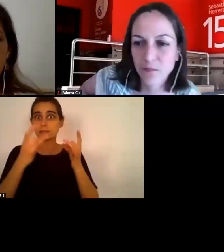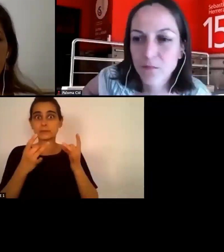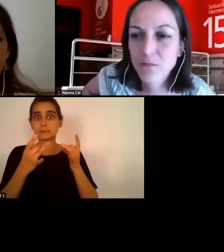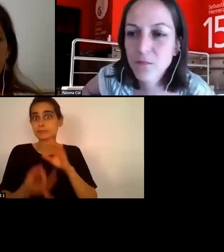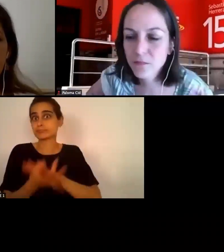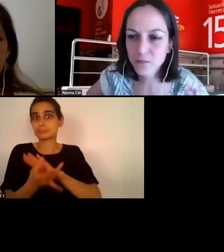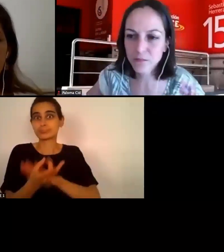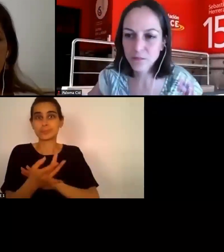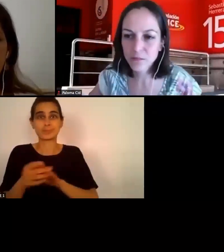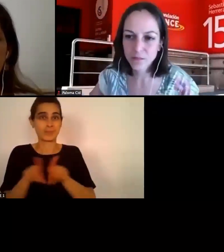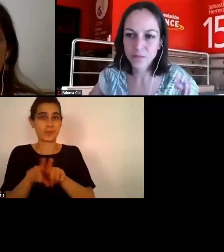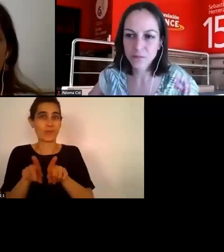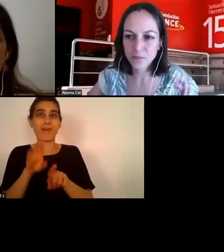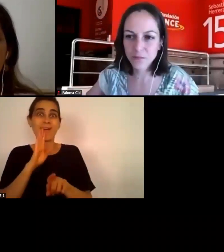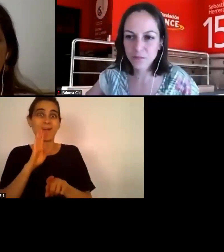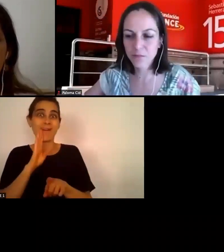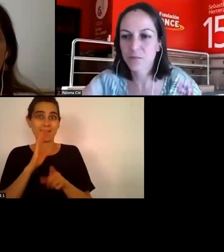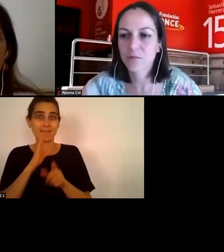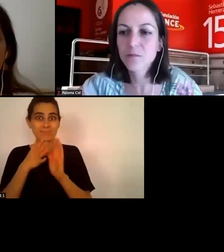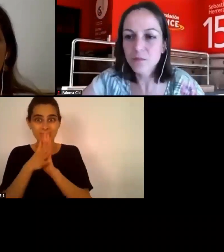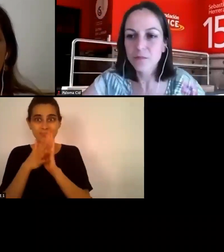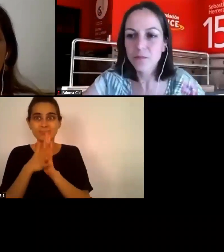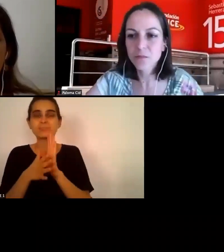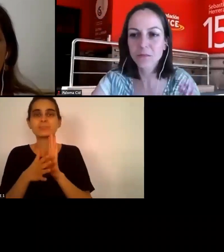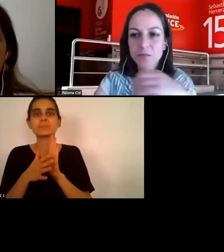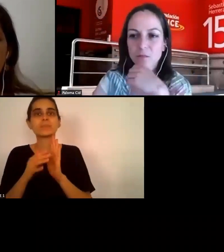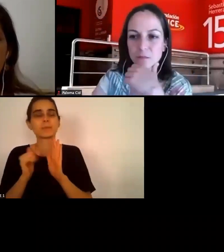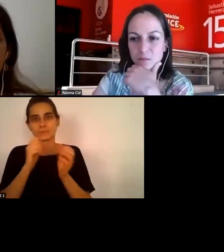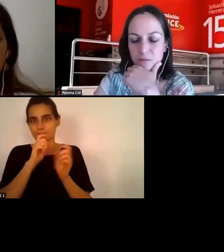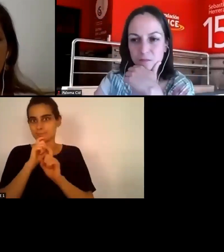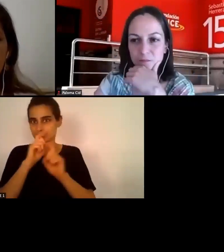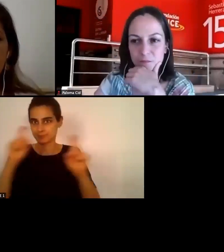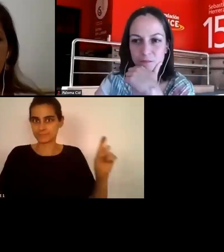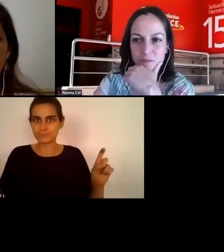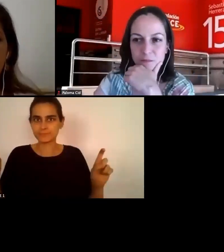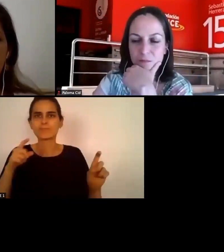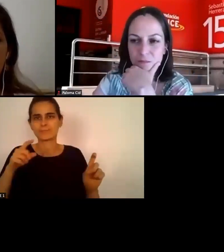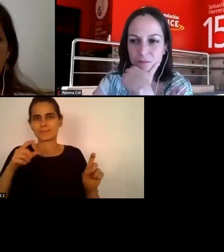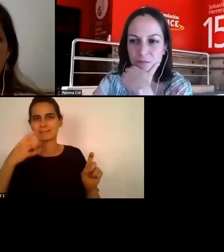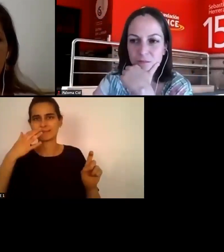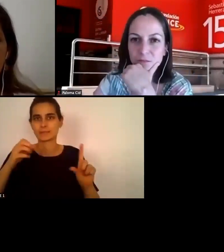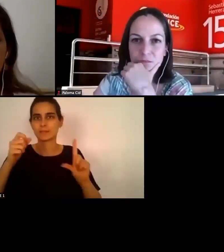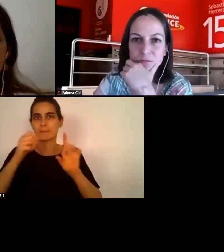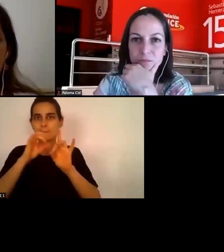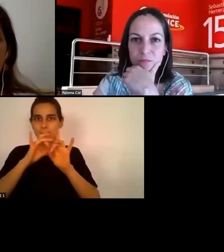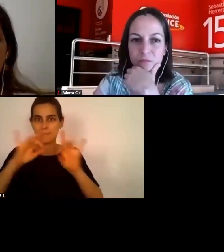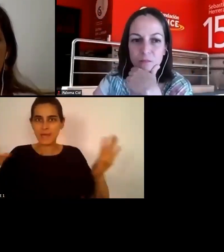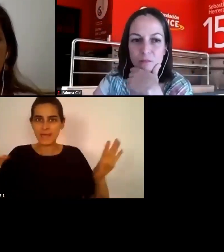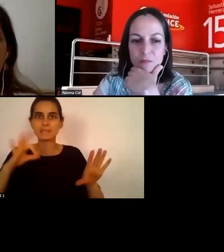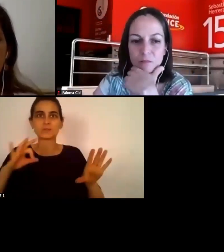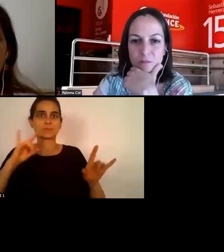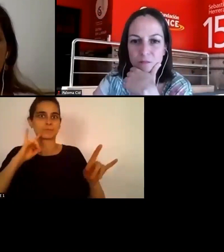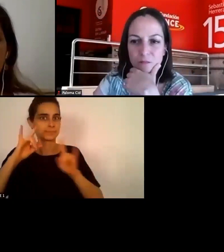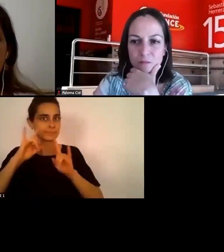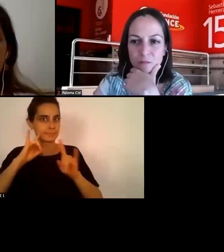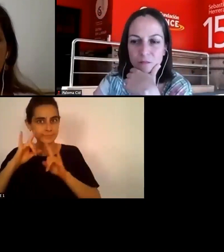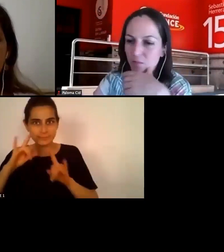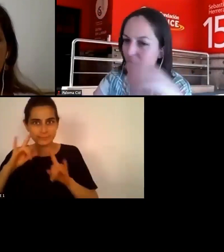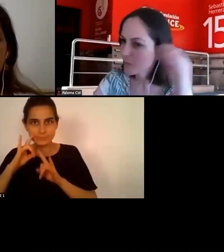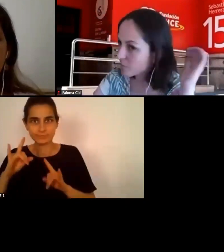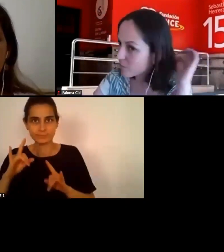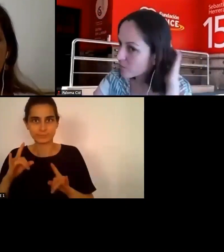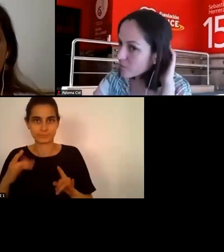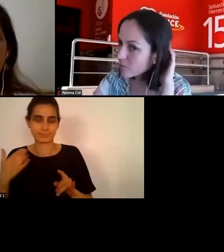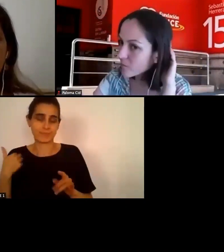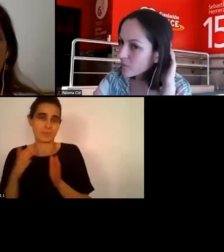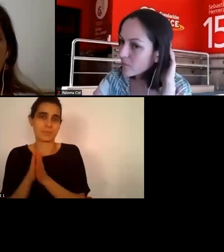anteriormente, se comunican, habrá recibido diversos mails o comunicaciones telefónicas por parte de mis